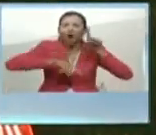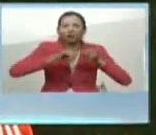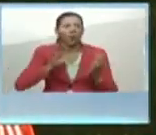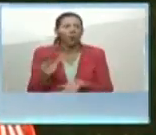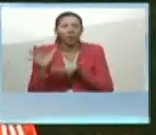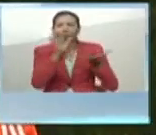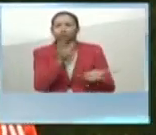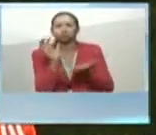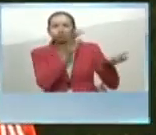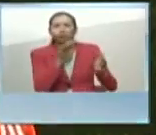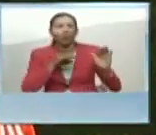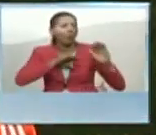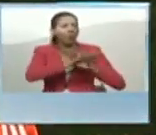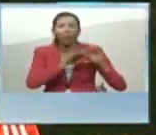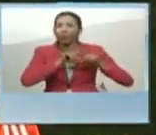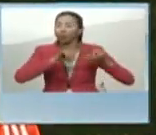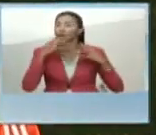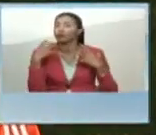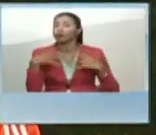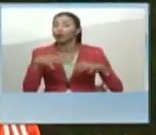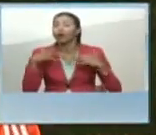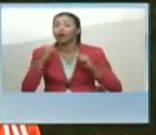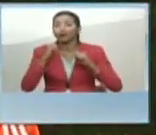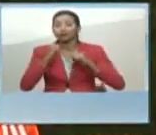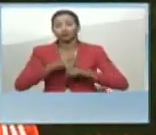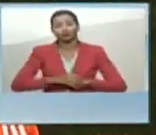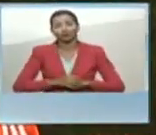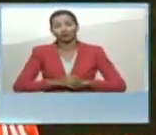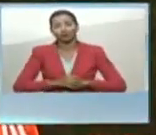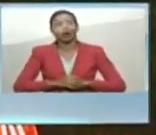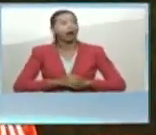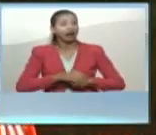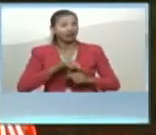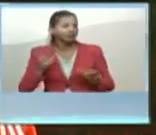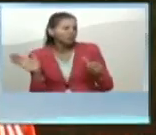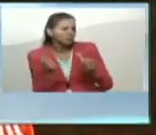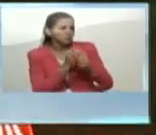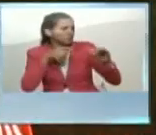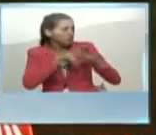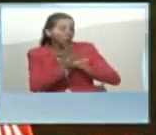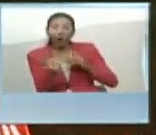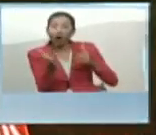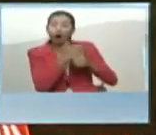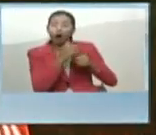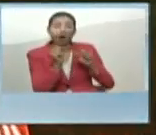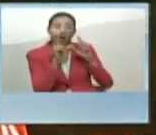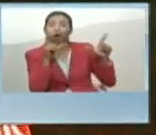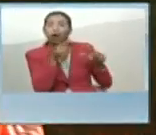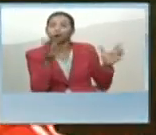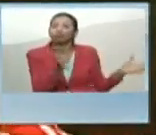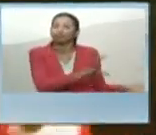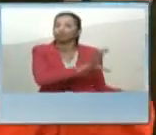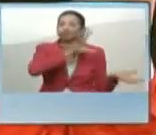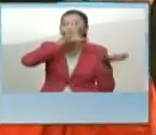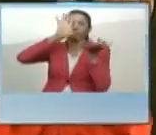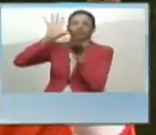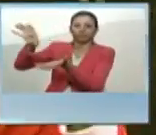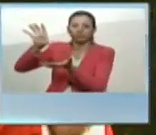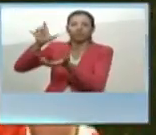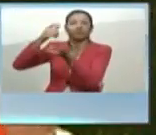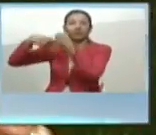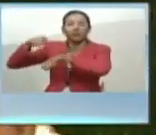brutal. Todo eso lo llevamos a los mercados comunales, lo vendemos en nuestra red. Pero es brutal